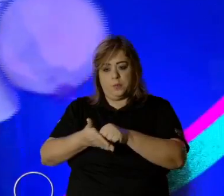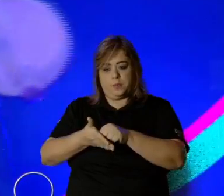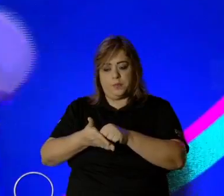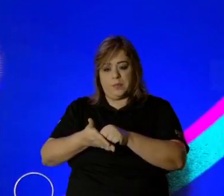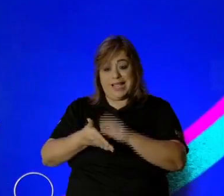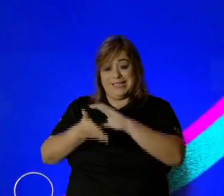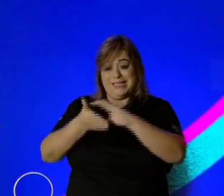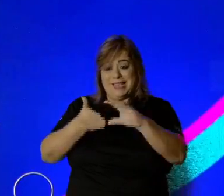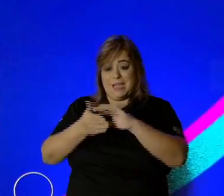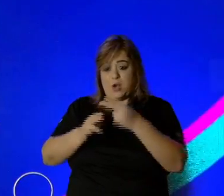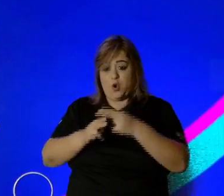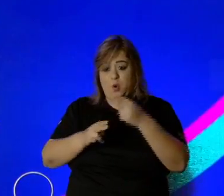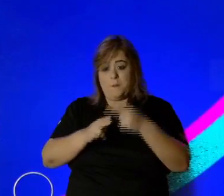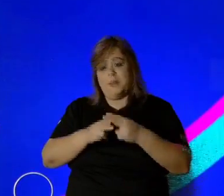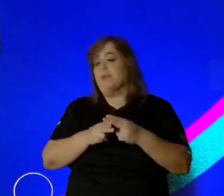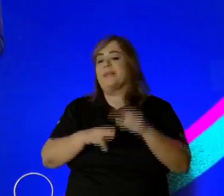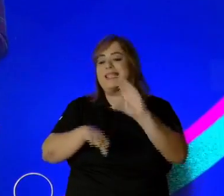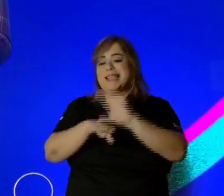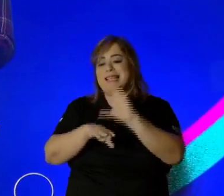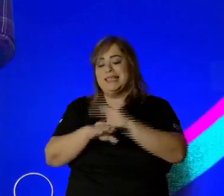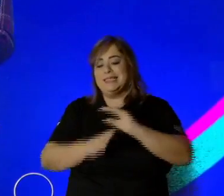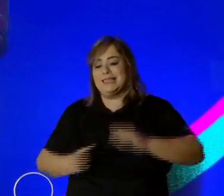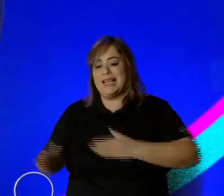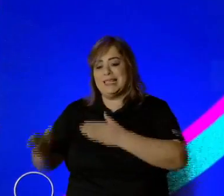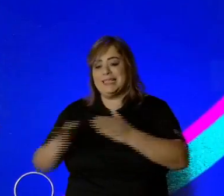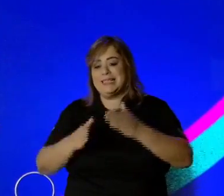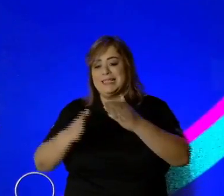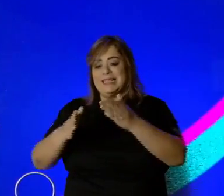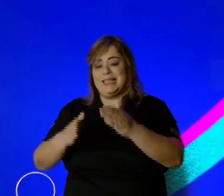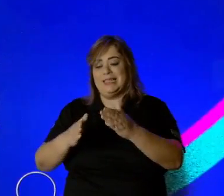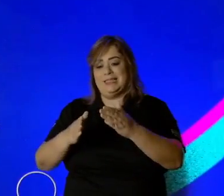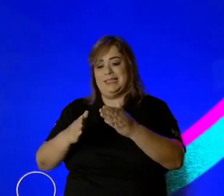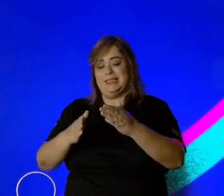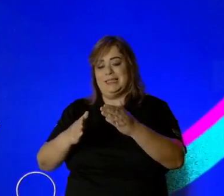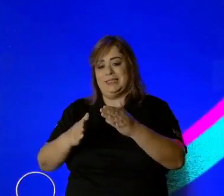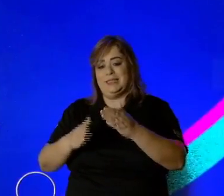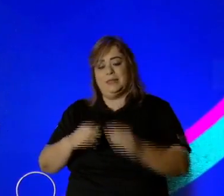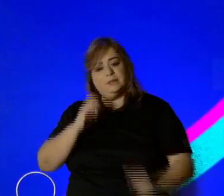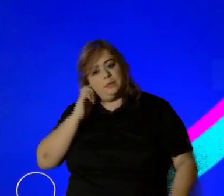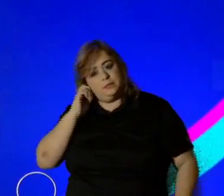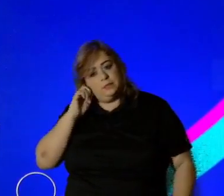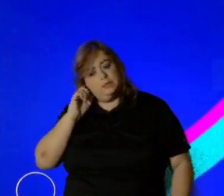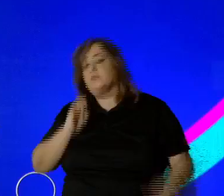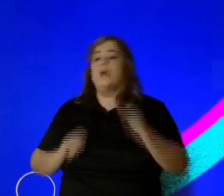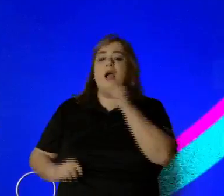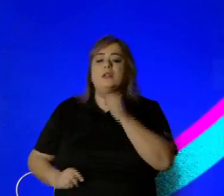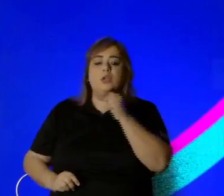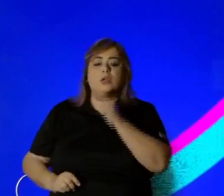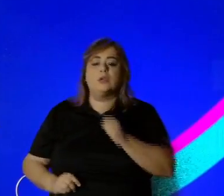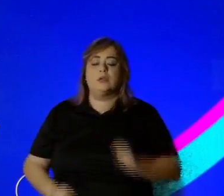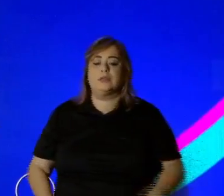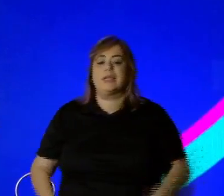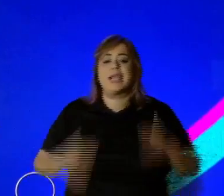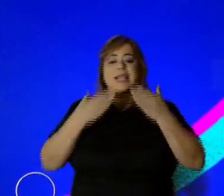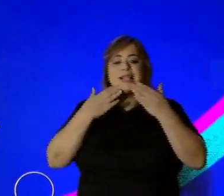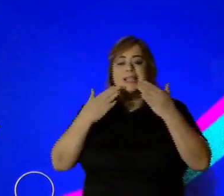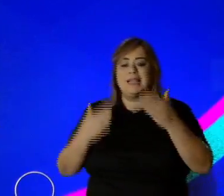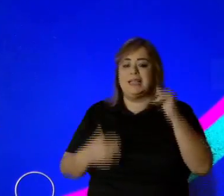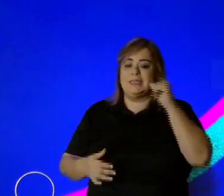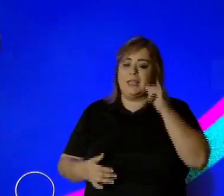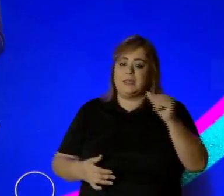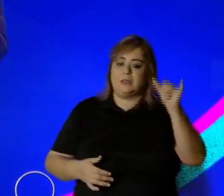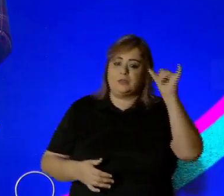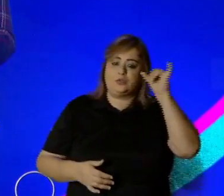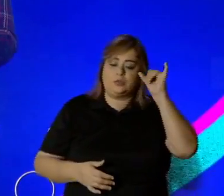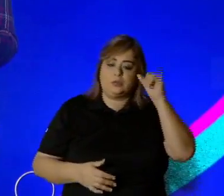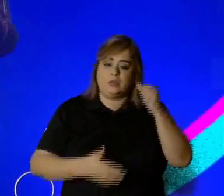Senda Antigua. Damos gracias al Padre. ¿Dónde está Aura? Aura, te bendigo. Gracias por ayer ayudarme por